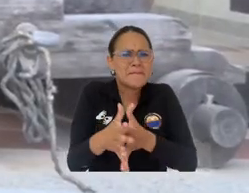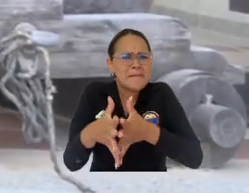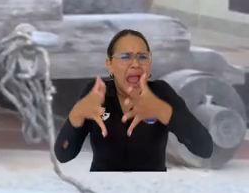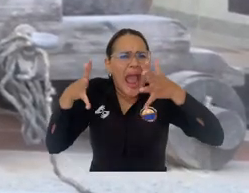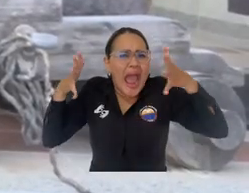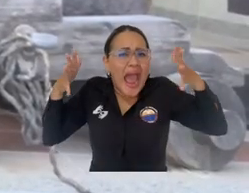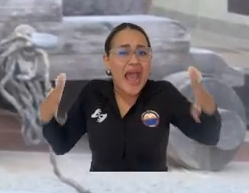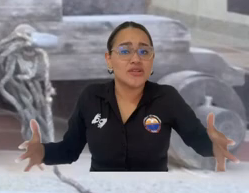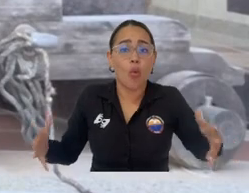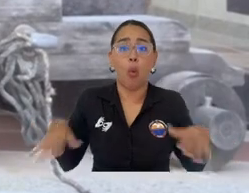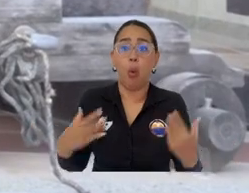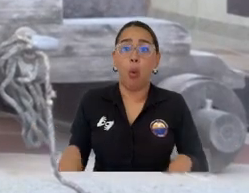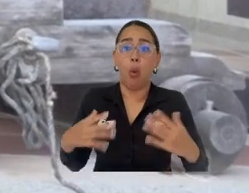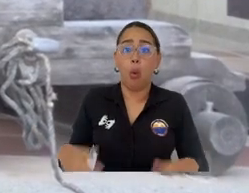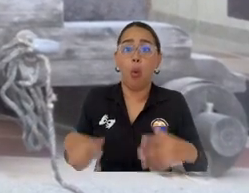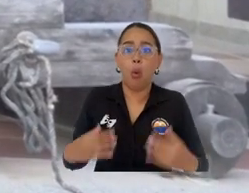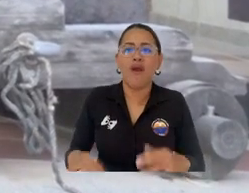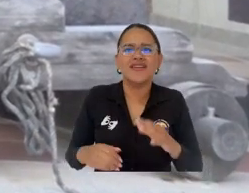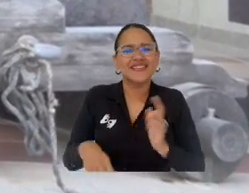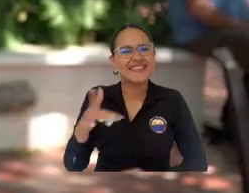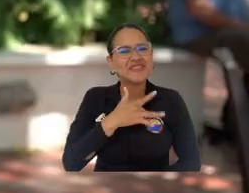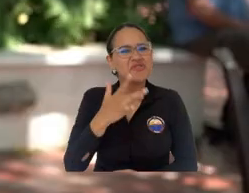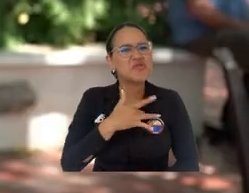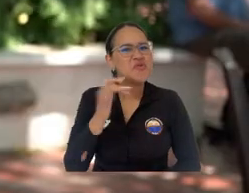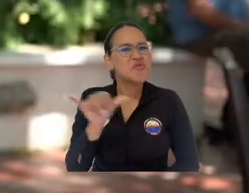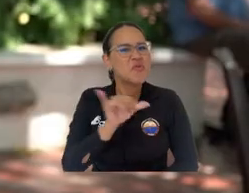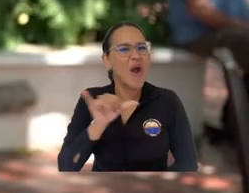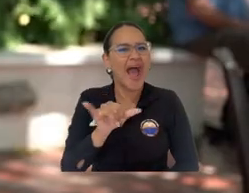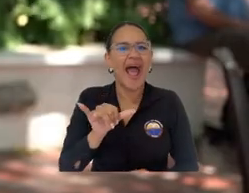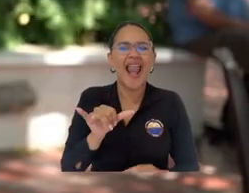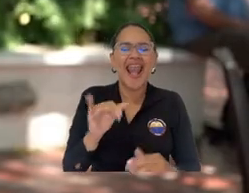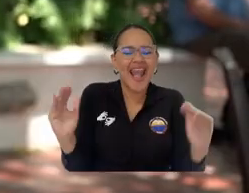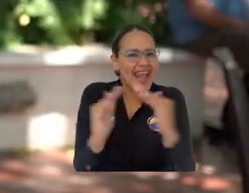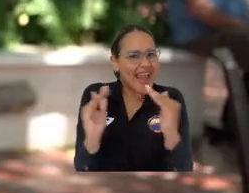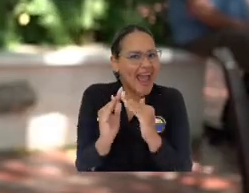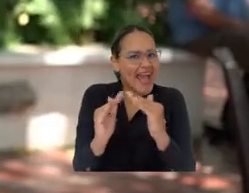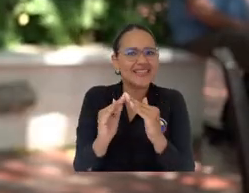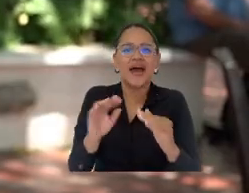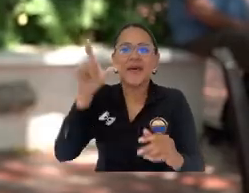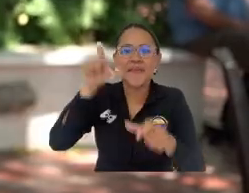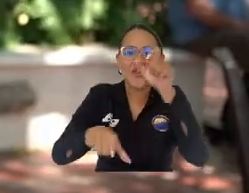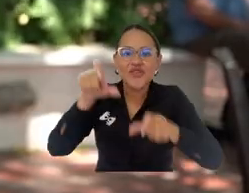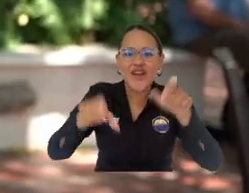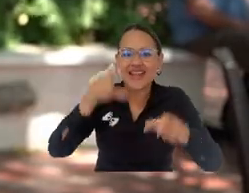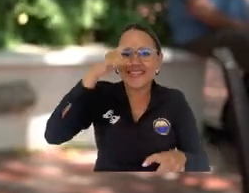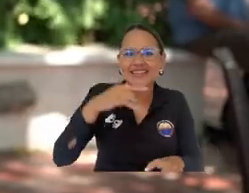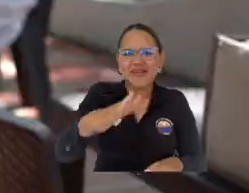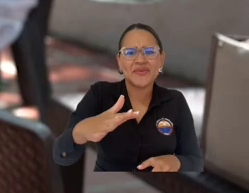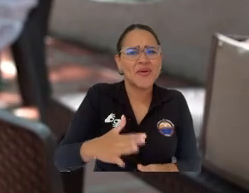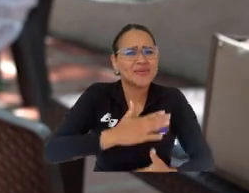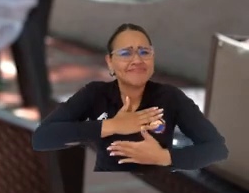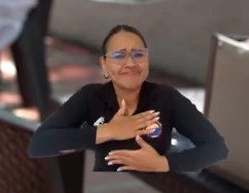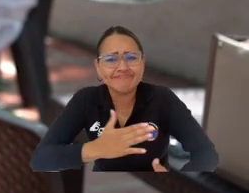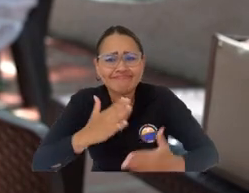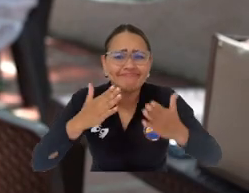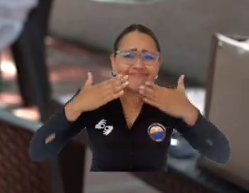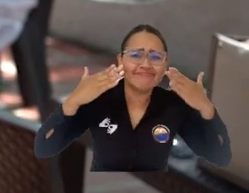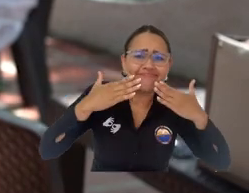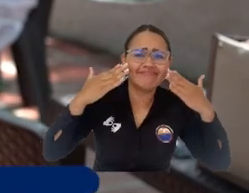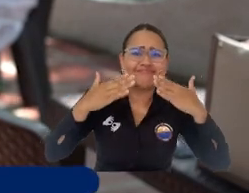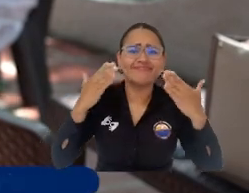y siento que lo que más me ha podido sentir como en casa es el calor humano que tienen las personas samarias. Quiero